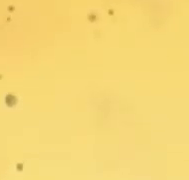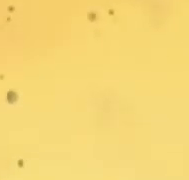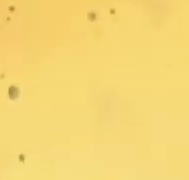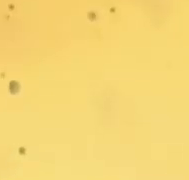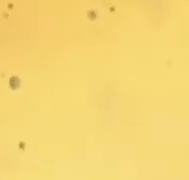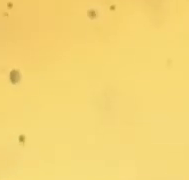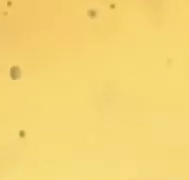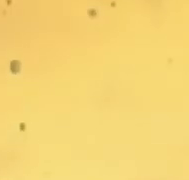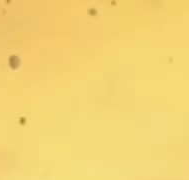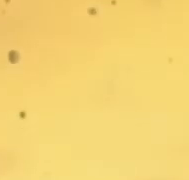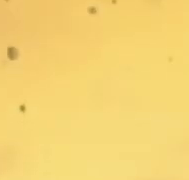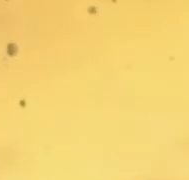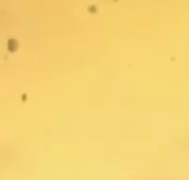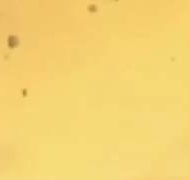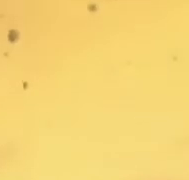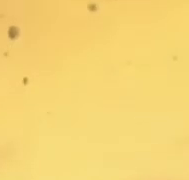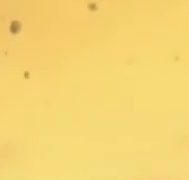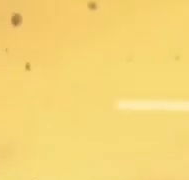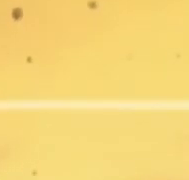no tanto en cuanto a la prevención de contagio. Y en eso es que hay que prestar mucha atención de que podemos todavía ser vectores